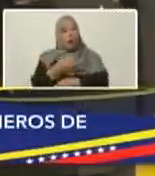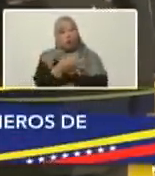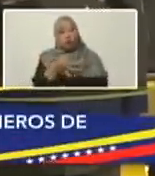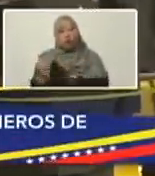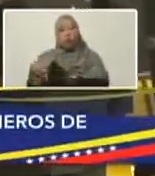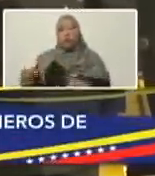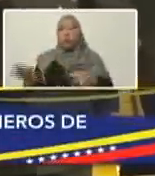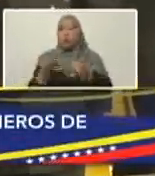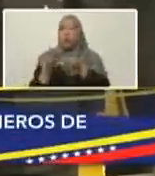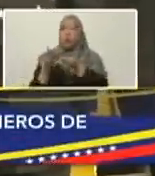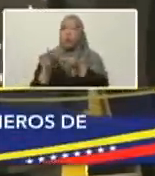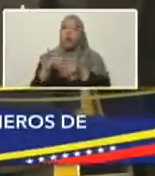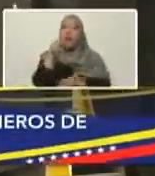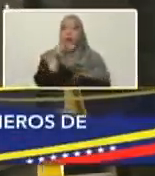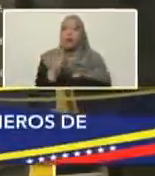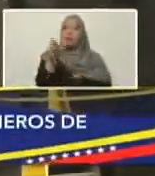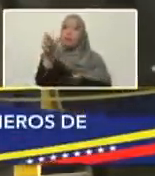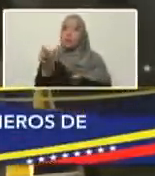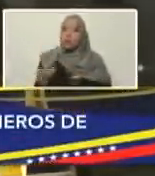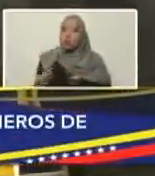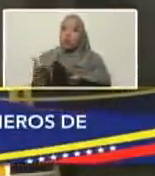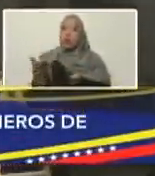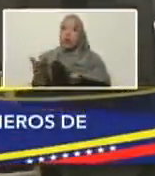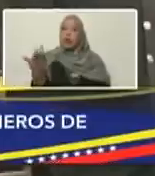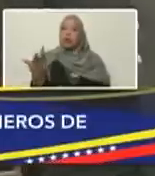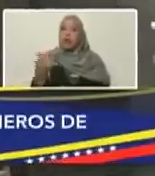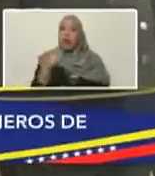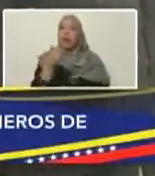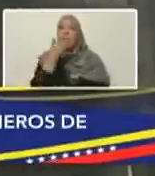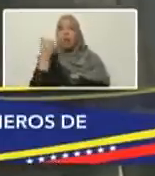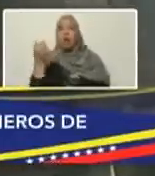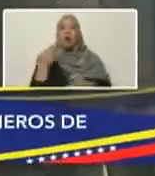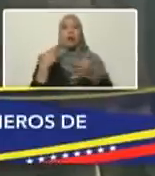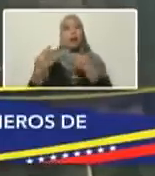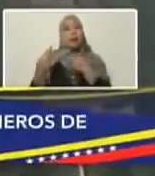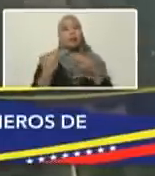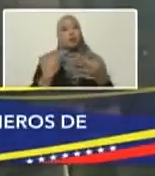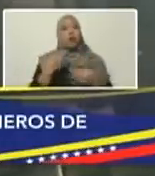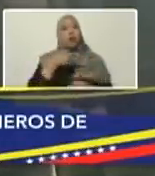la unión cívico-militar que ha sido trascendental y fundamental a lo largo oficiales de estos años de revolución.